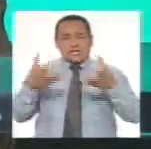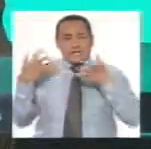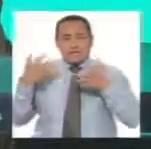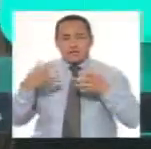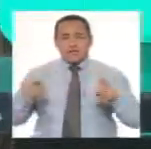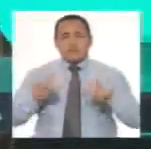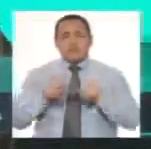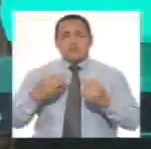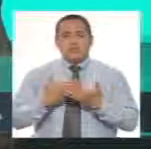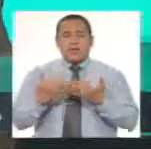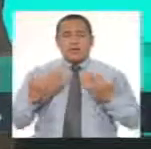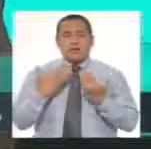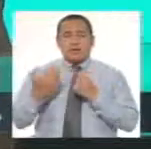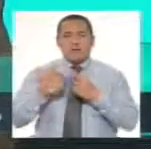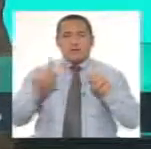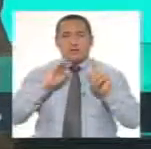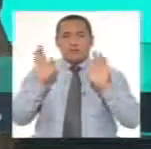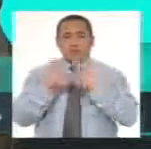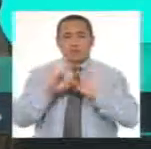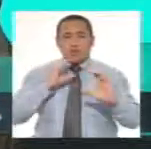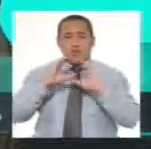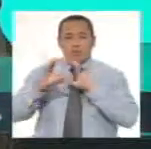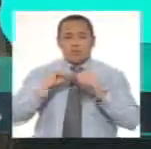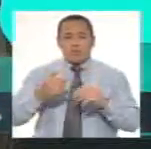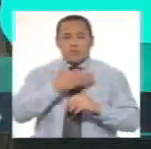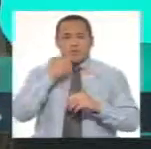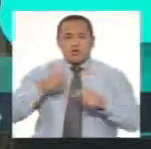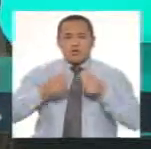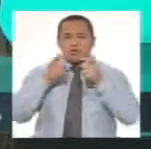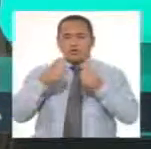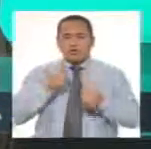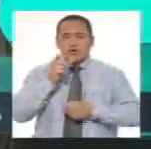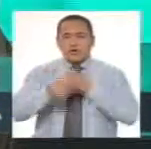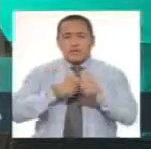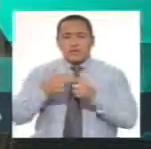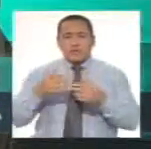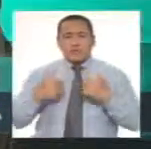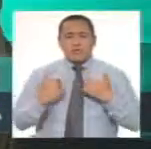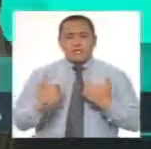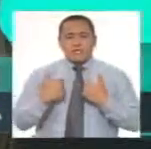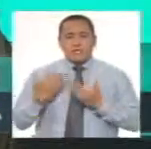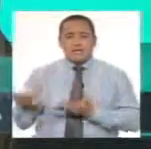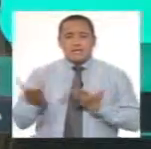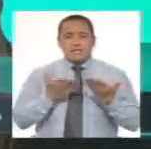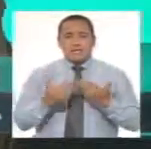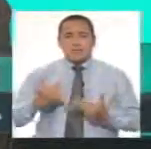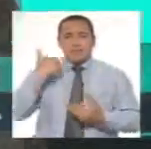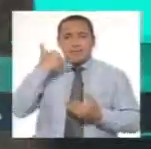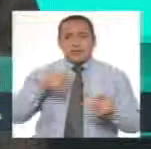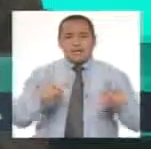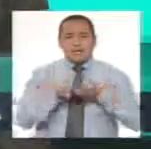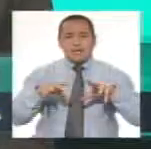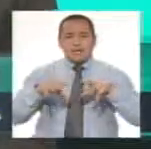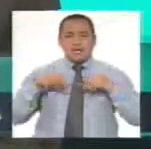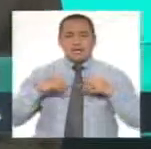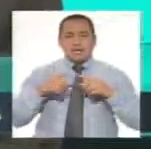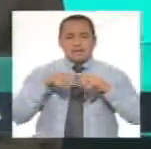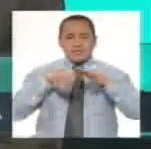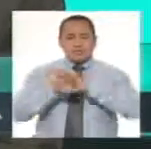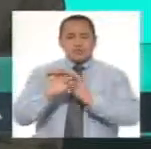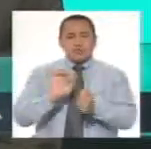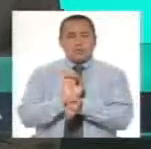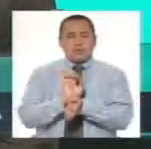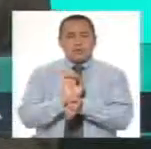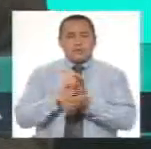nuevo sistema de comunicación que tendrá un mejor control porque las personas podrán recibir llamadas siempre y cuando las acepten desde un penal, ¿no? O